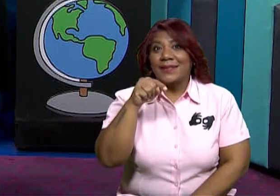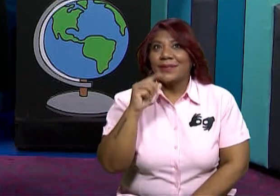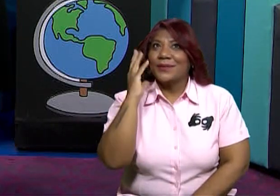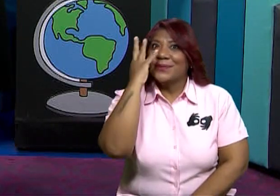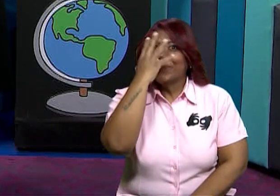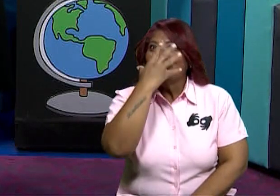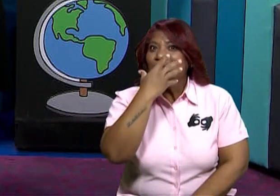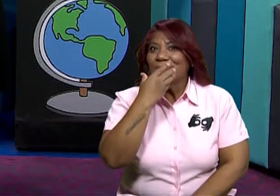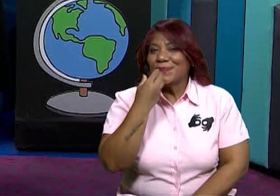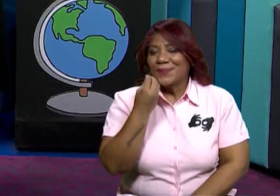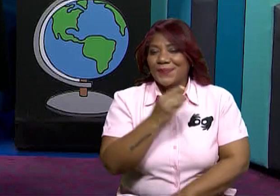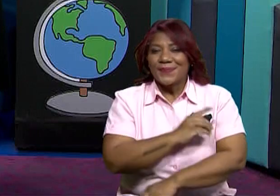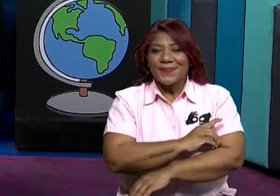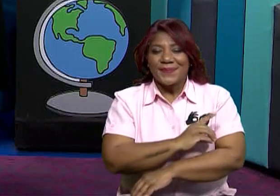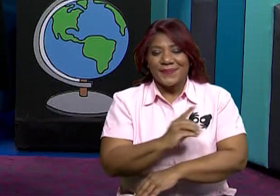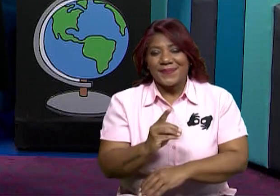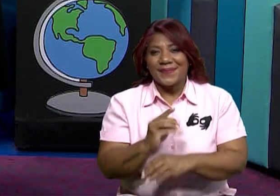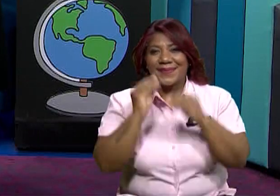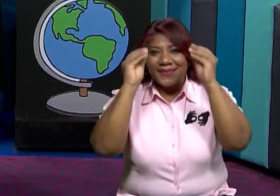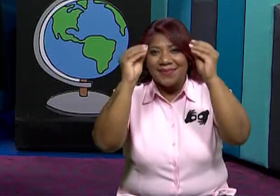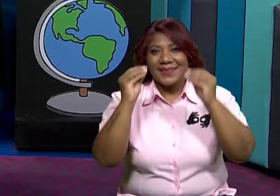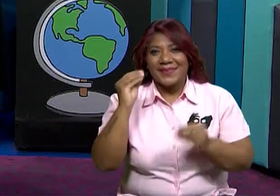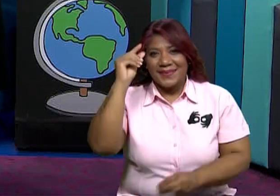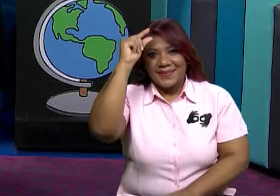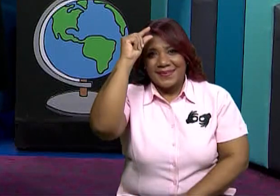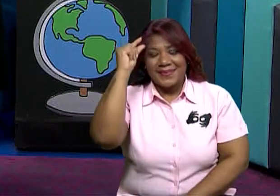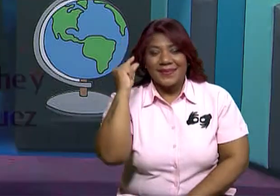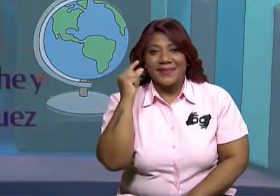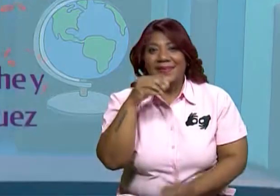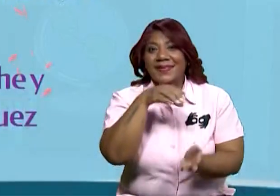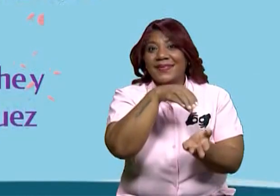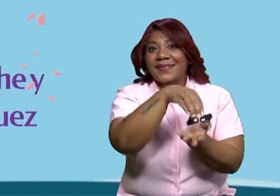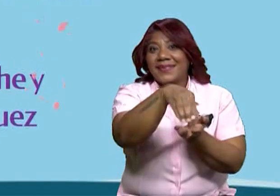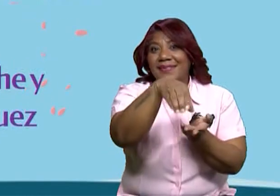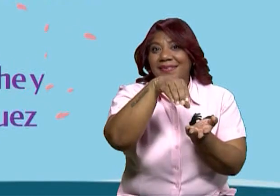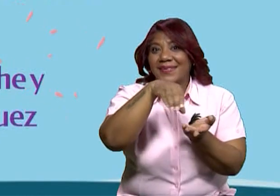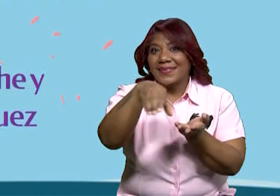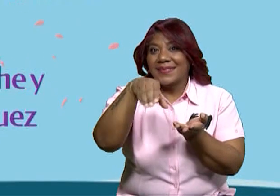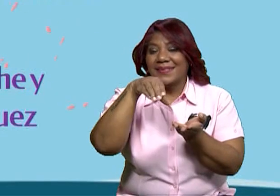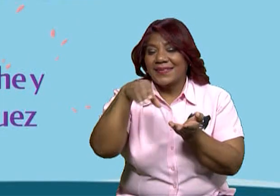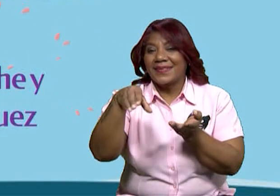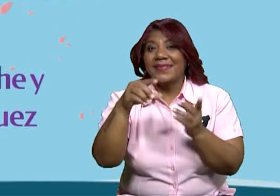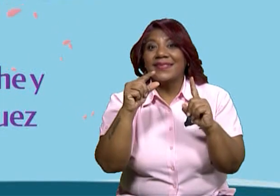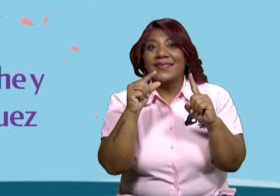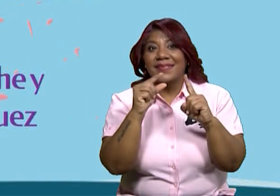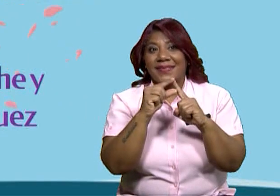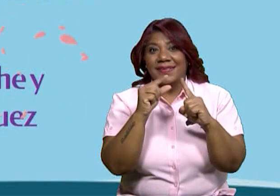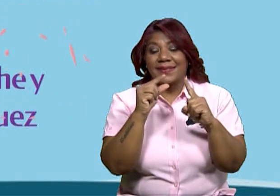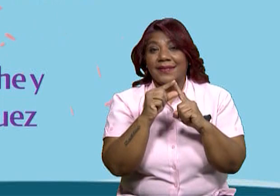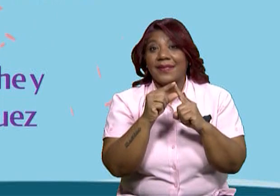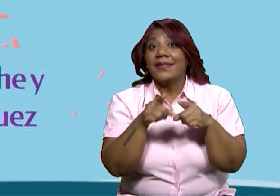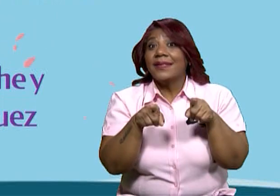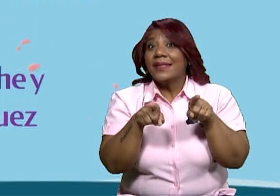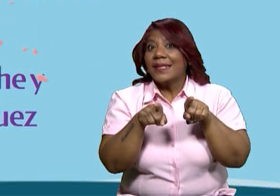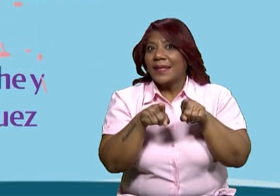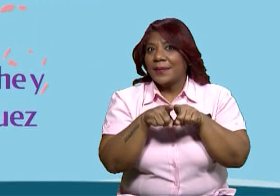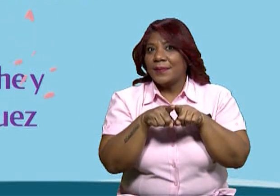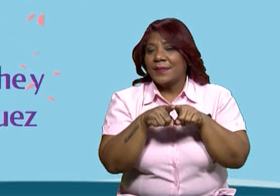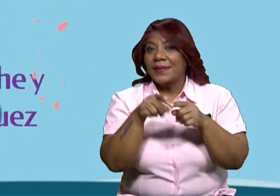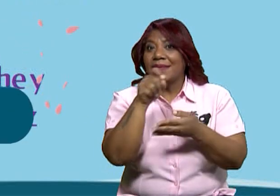su maestra Graciela Bouch les trae el tema, la clasificación de las palabras y escritura de